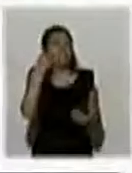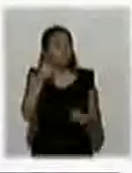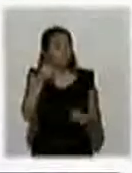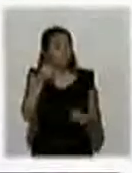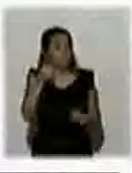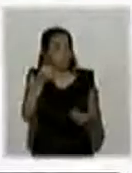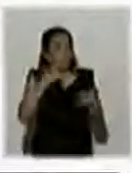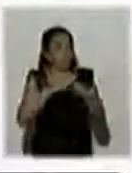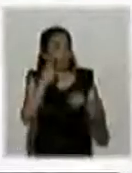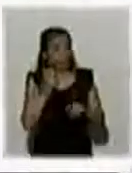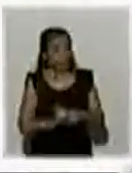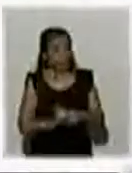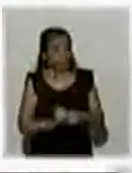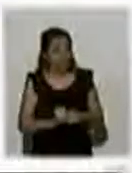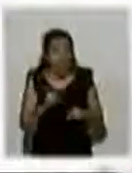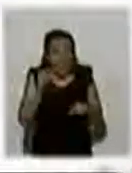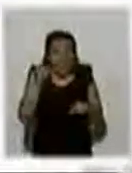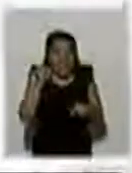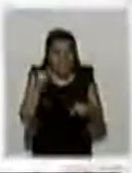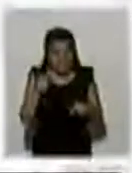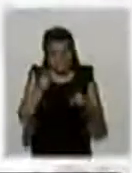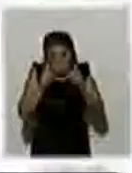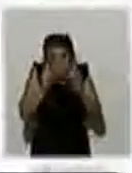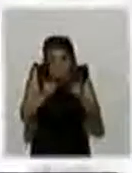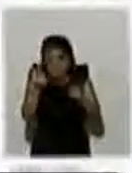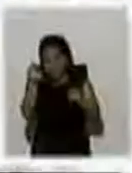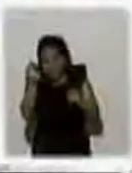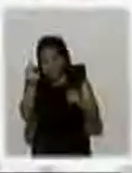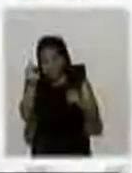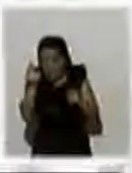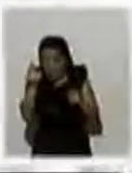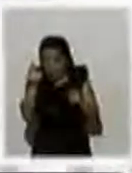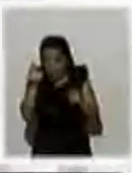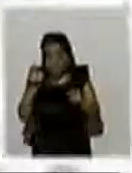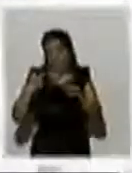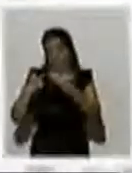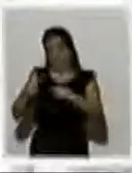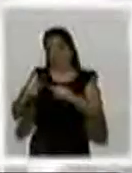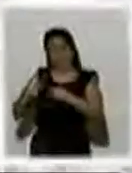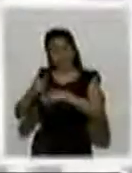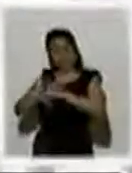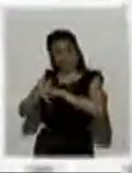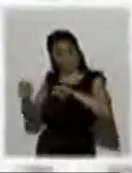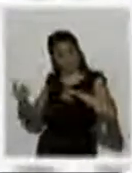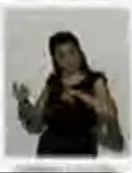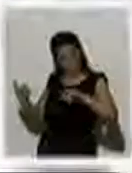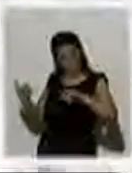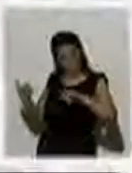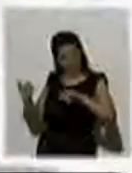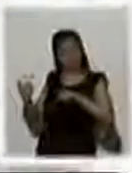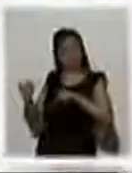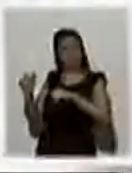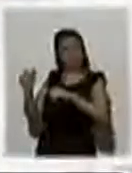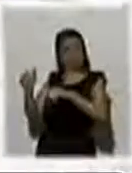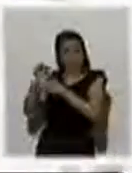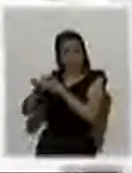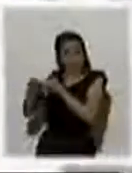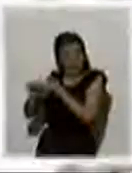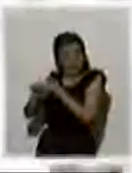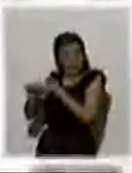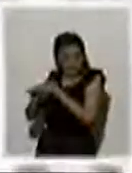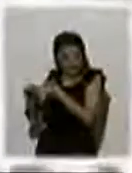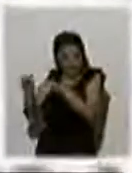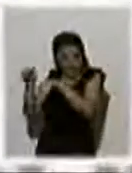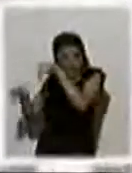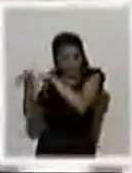estuviera destinada a resolver problemas gravísimos que sufre nuestra población. Yo creo que debemos salir del termo